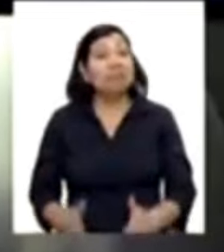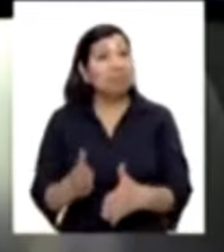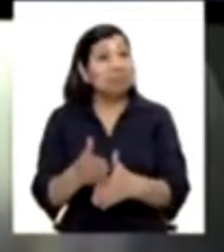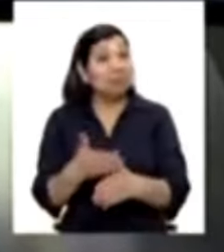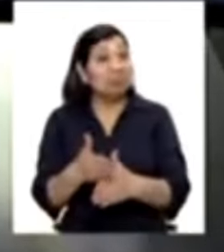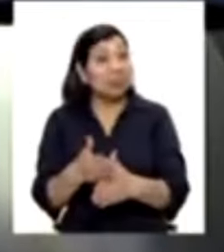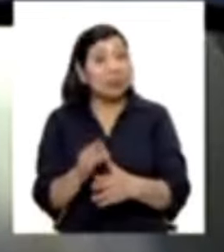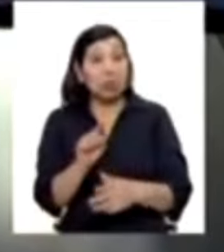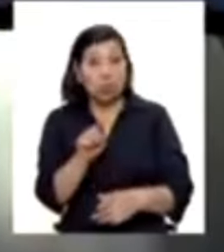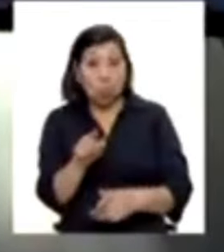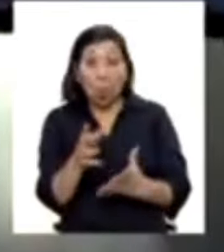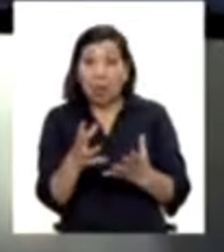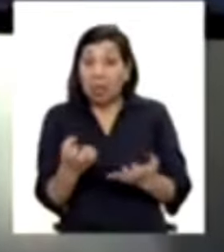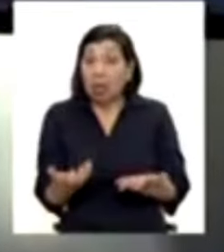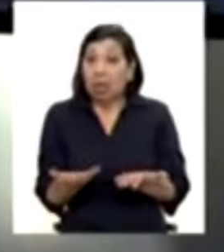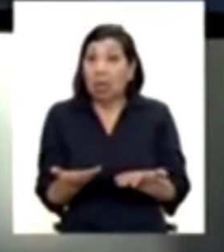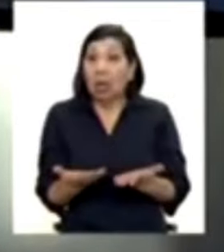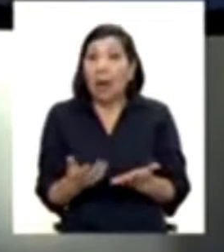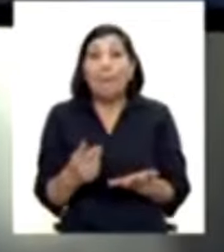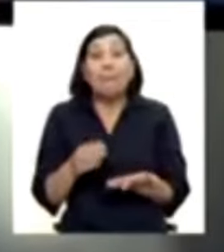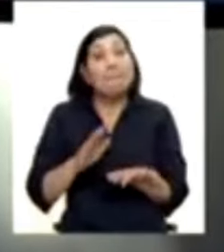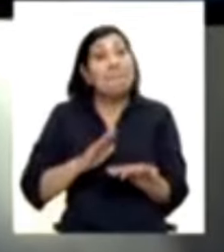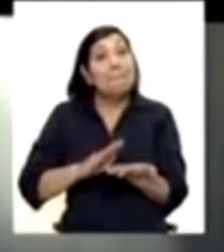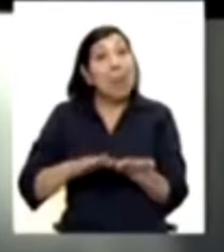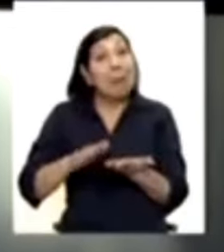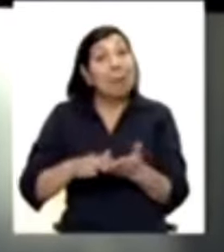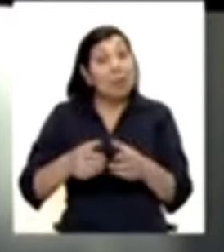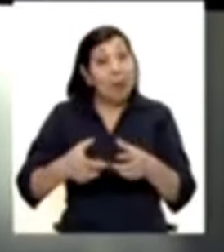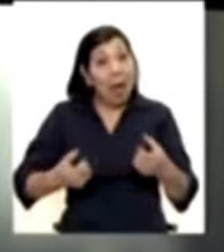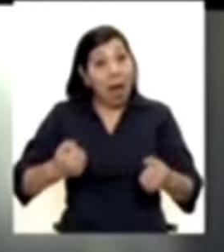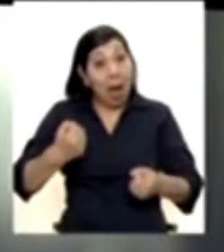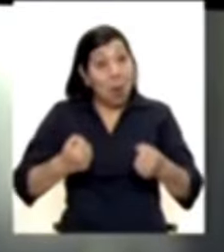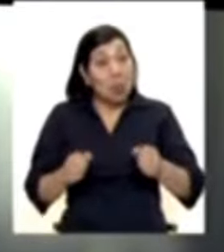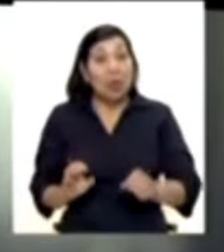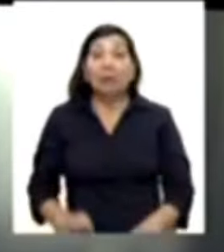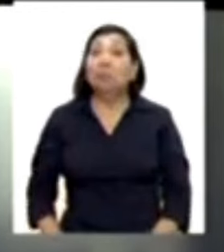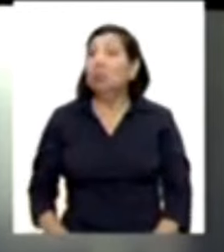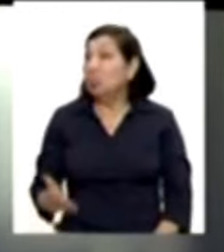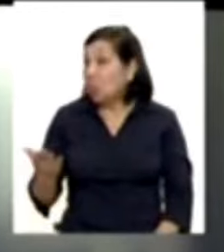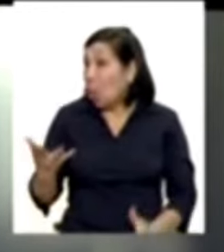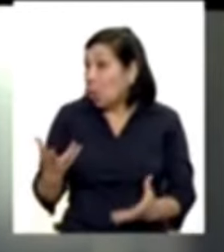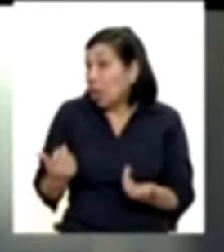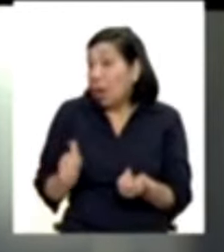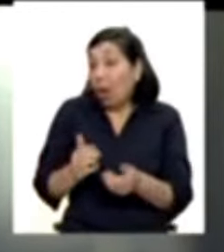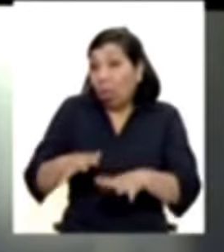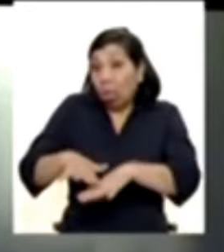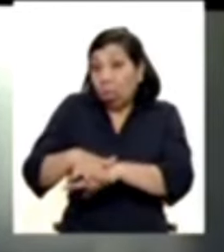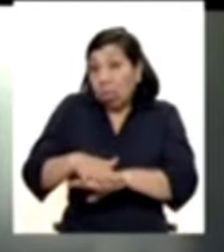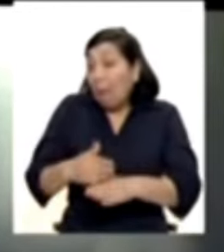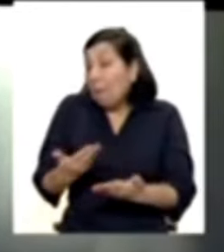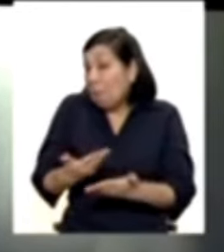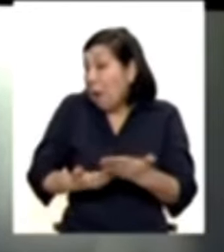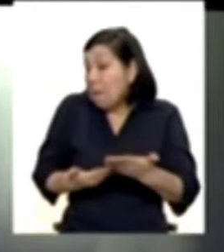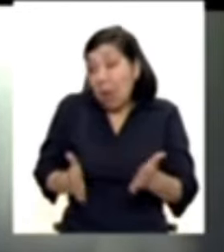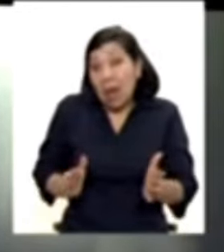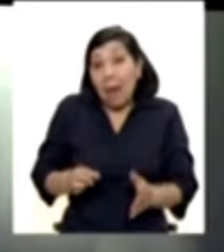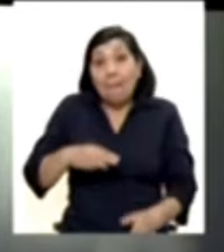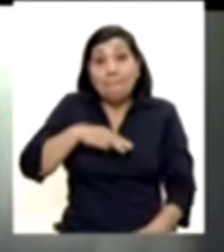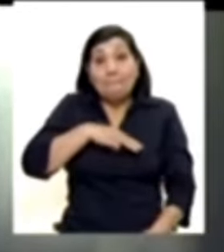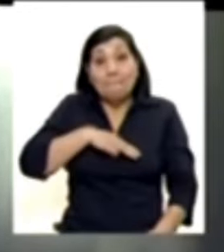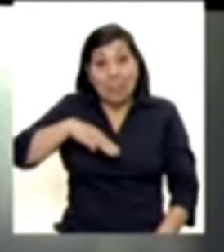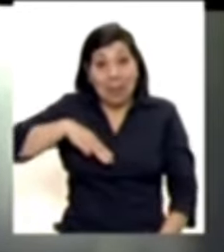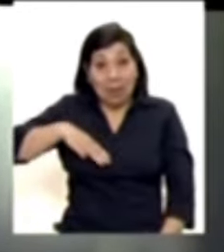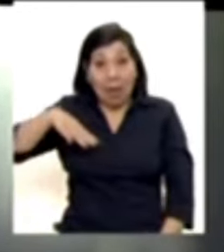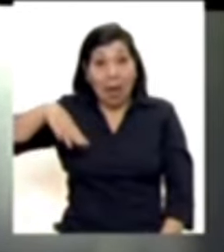Compartir lo siguiente, si usted quiere sacar su licencia de conducir, por ejemplo, tú también, María Fernando, quieres hacer algún trámite, por ejemplo, en el Ministerio